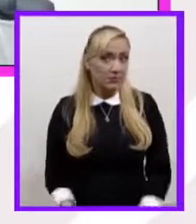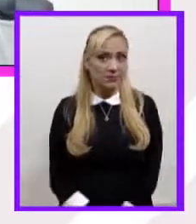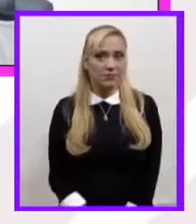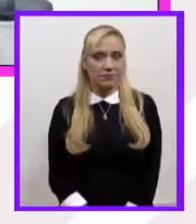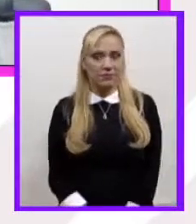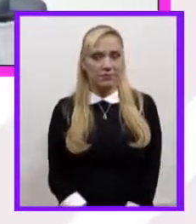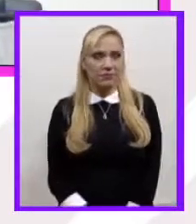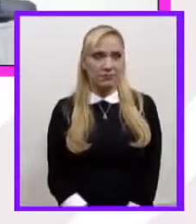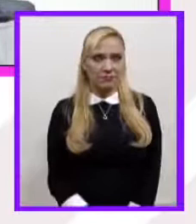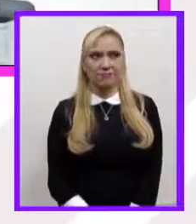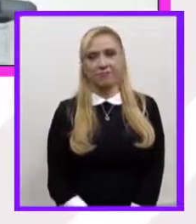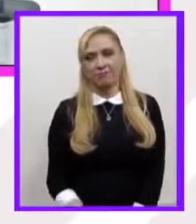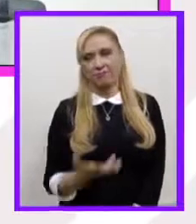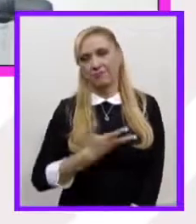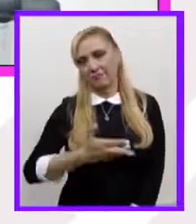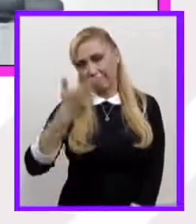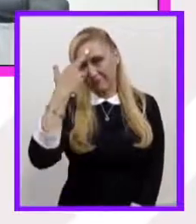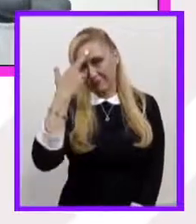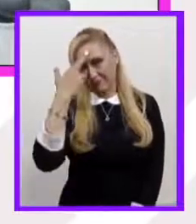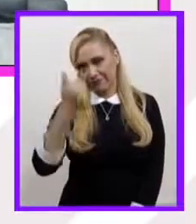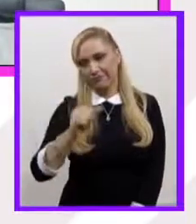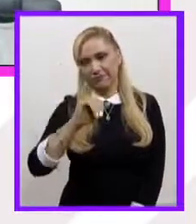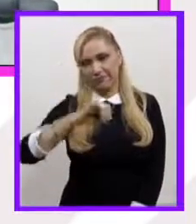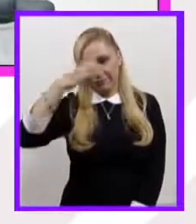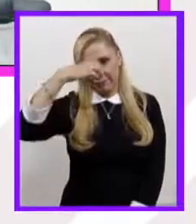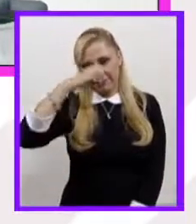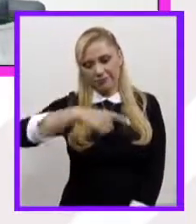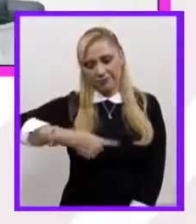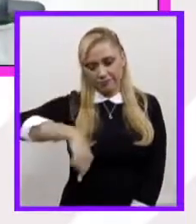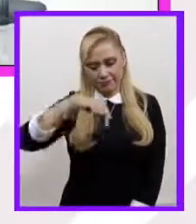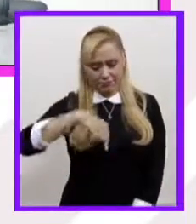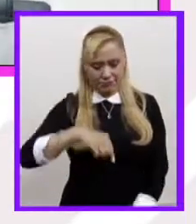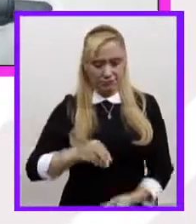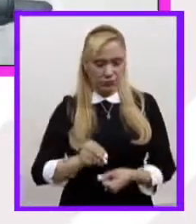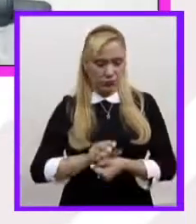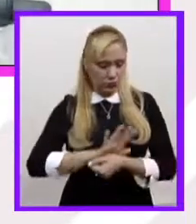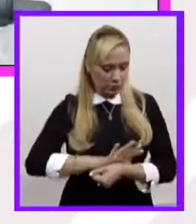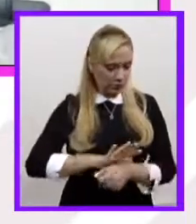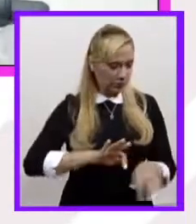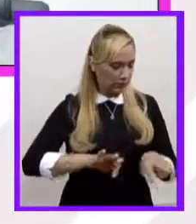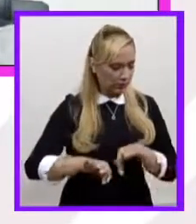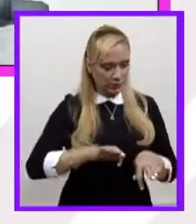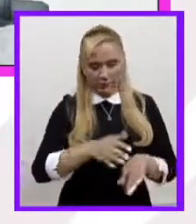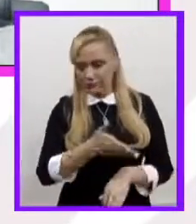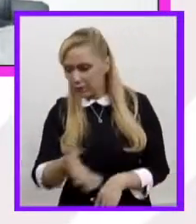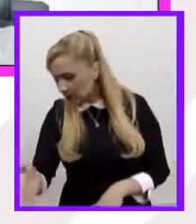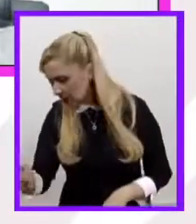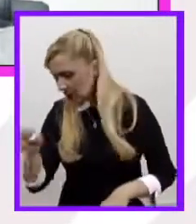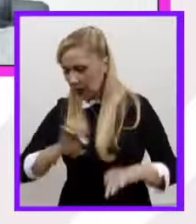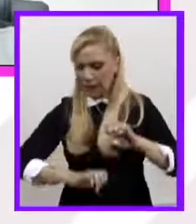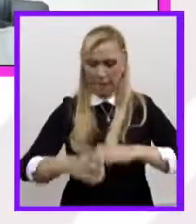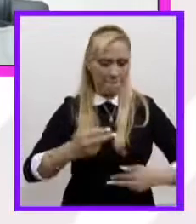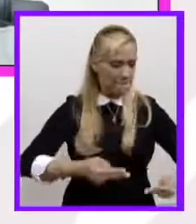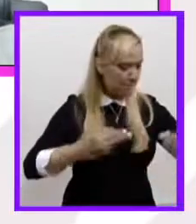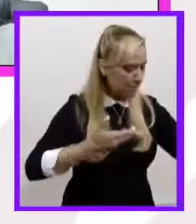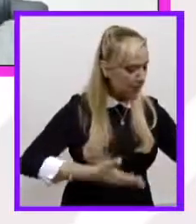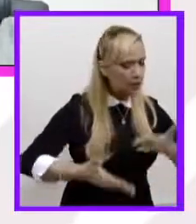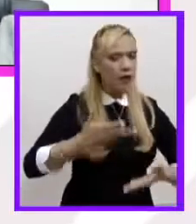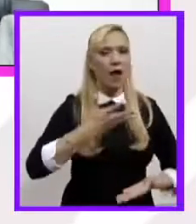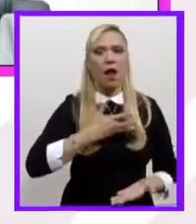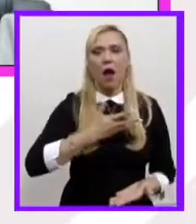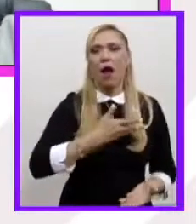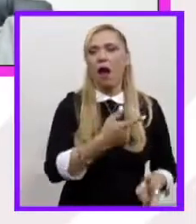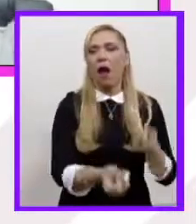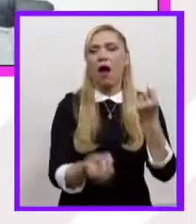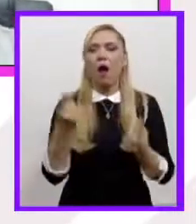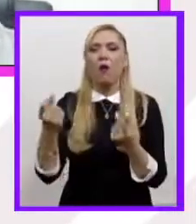Sí, sin duda, sin duda. La verdad es que la experiencia que hemos tenido nosotras acá desde el trabajo que hacemos con las empresas, hay empresas que